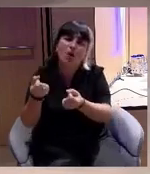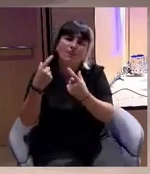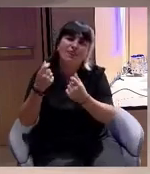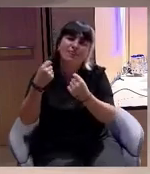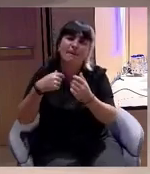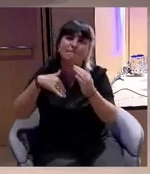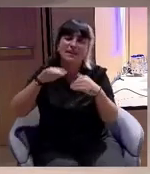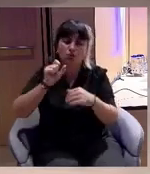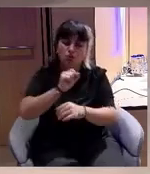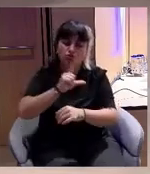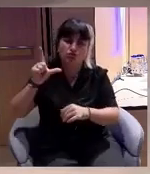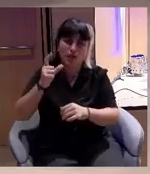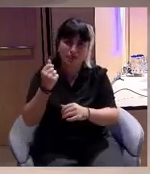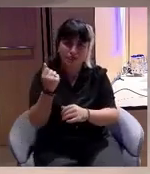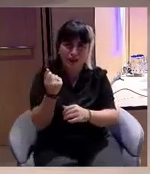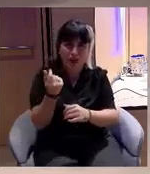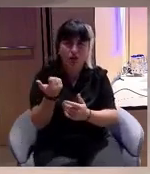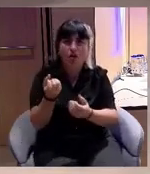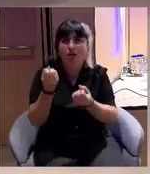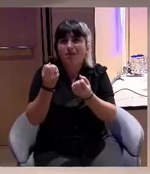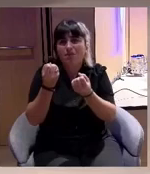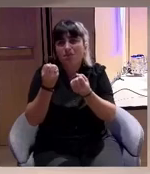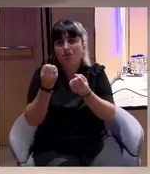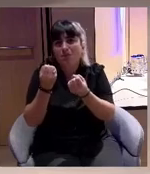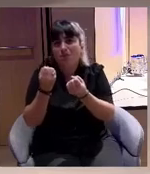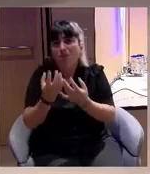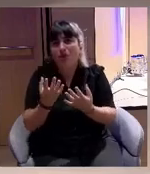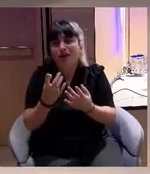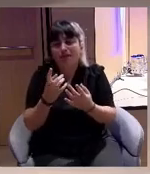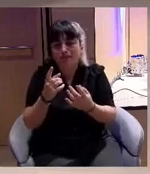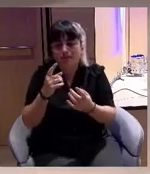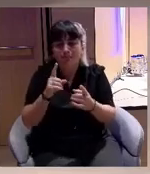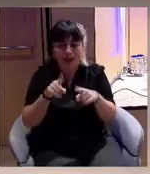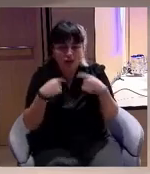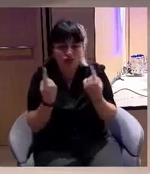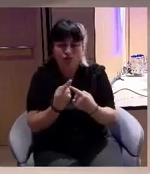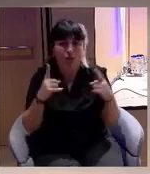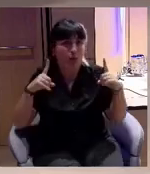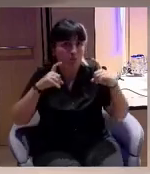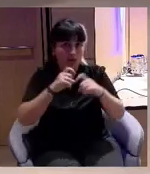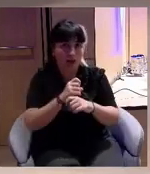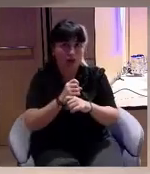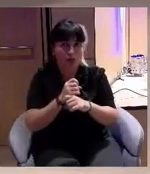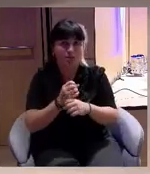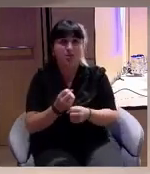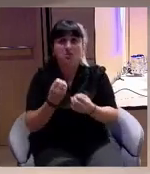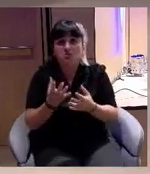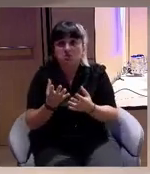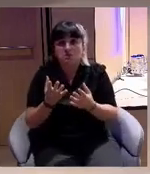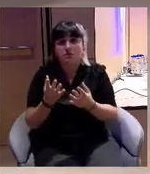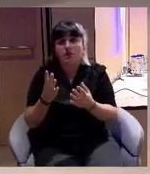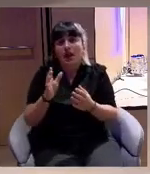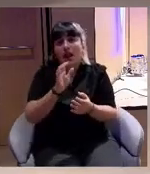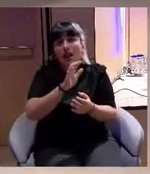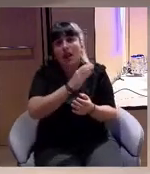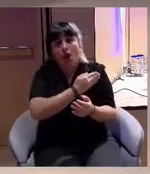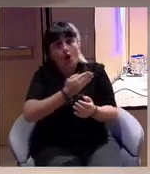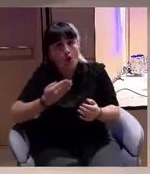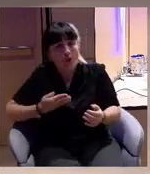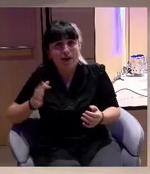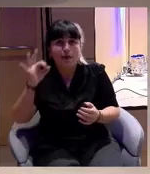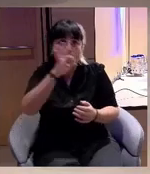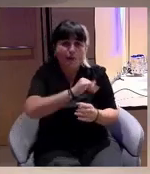no porque en realidad si como agentes de gobierno o instituciones públicas están